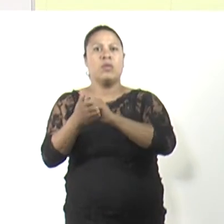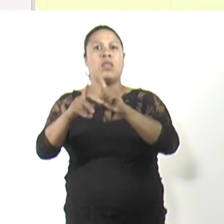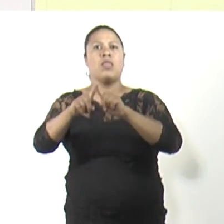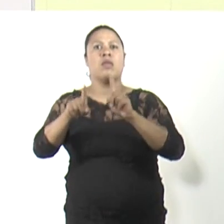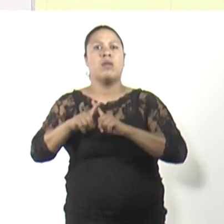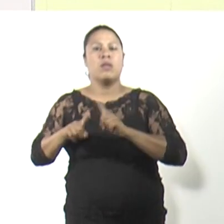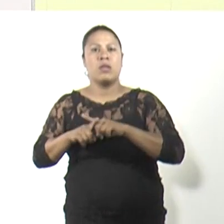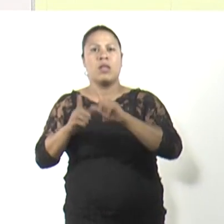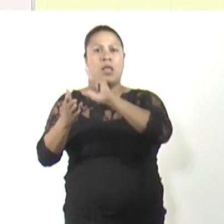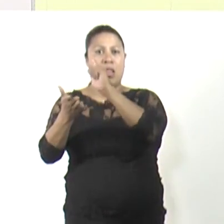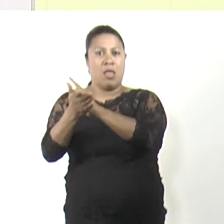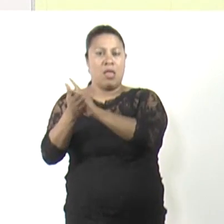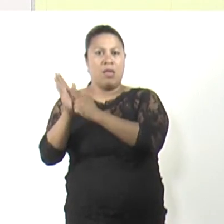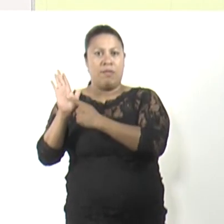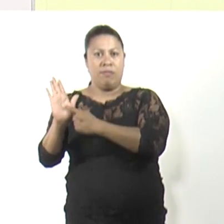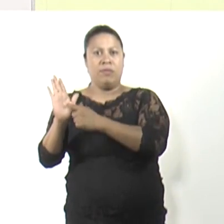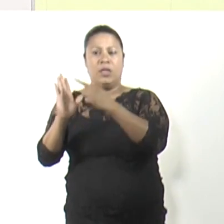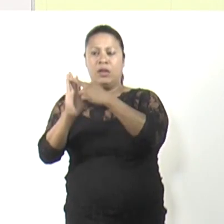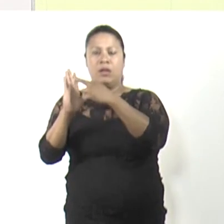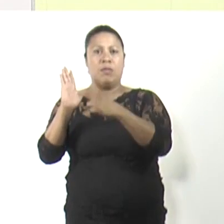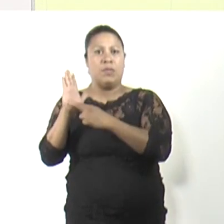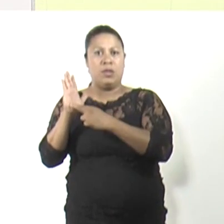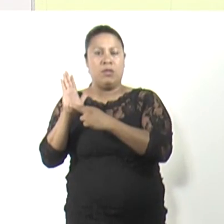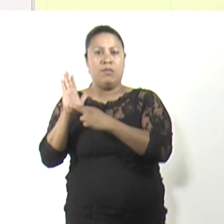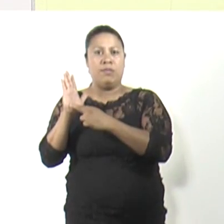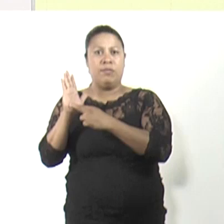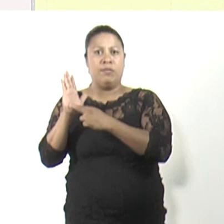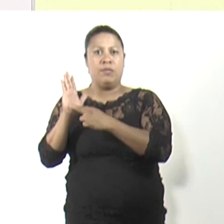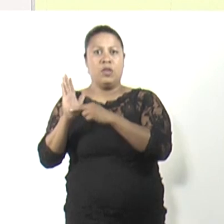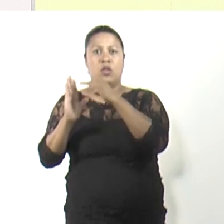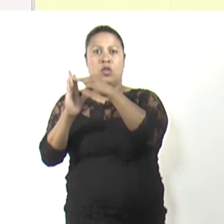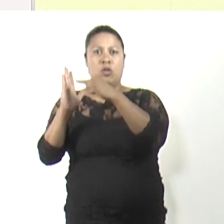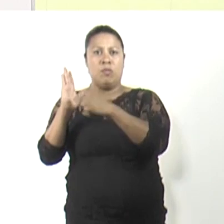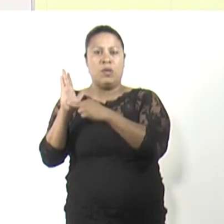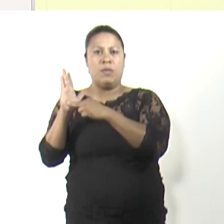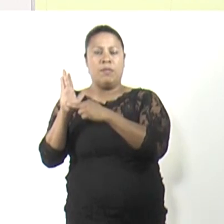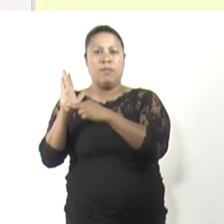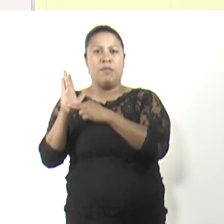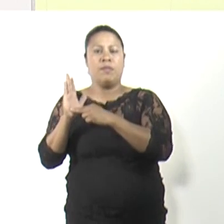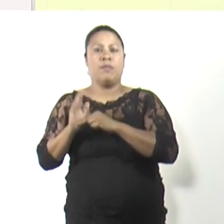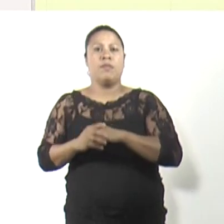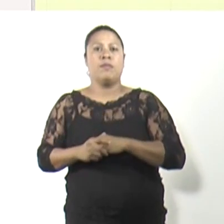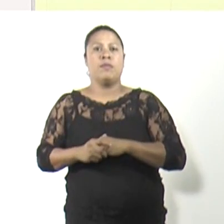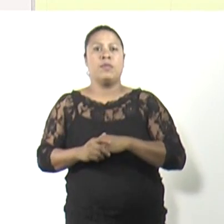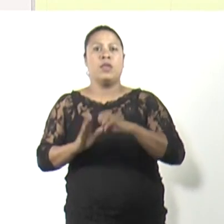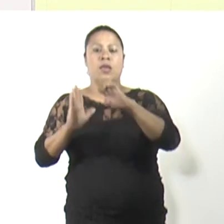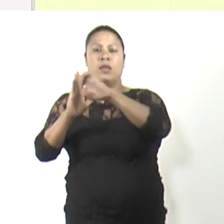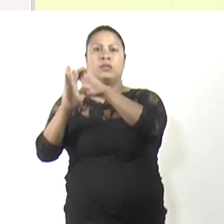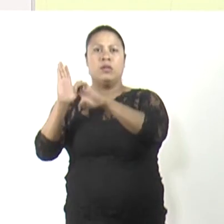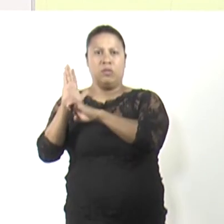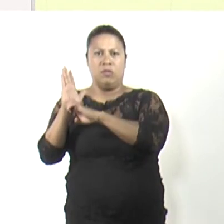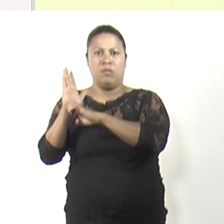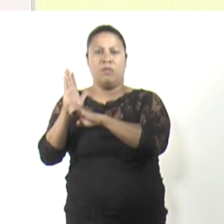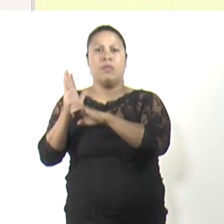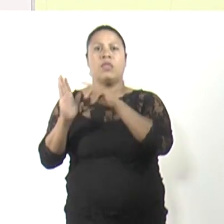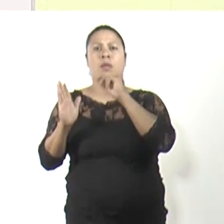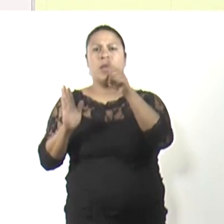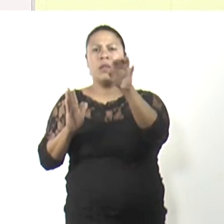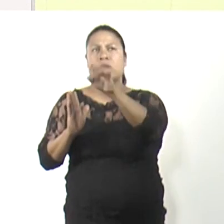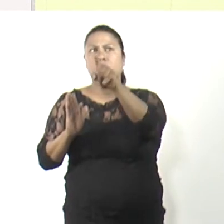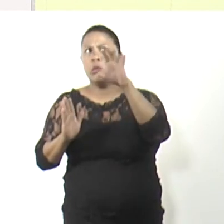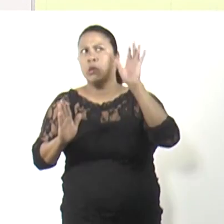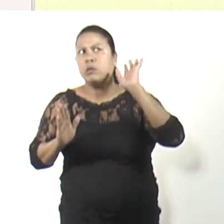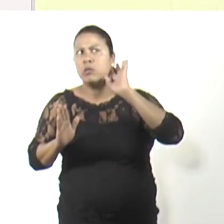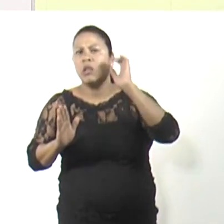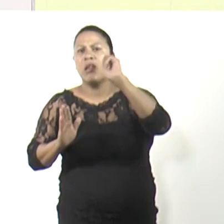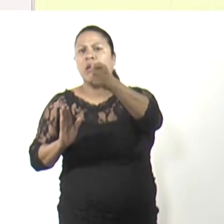diferencia entre ley, reglamento, norma y seguramente un estatuto que también has escuchado,